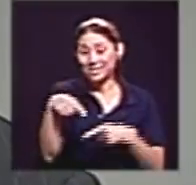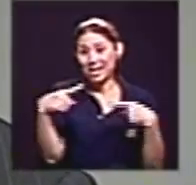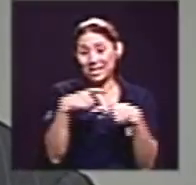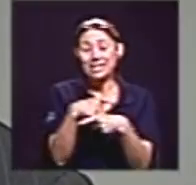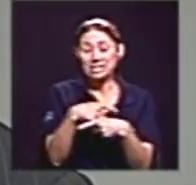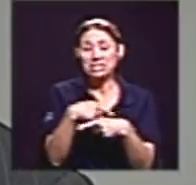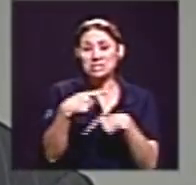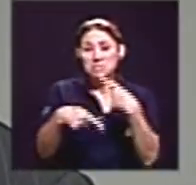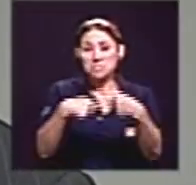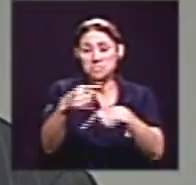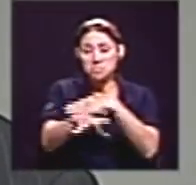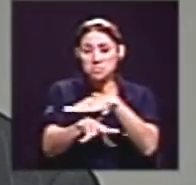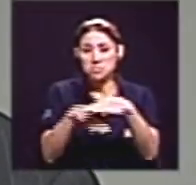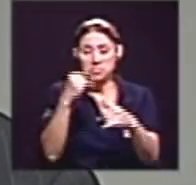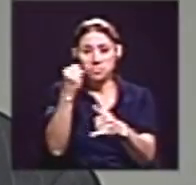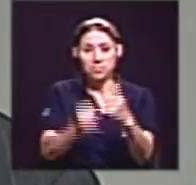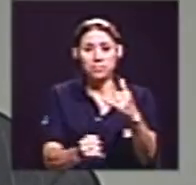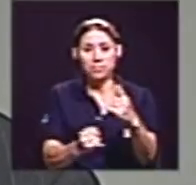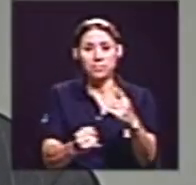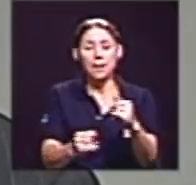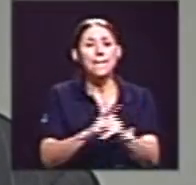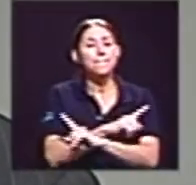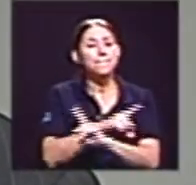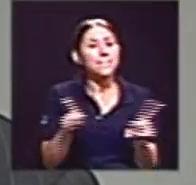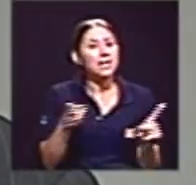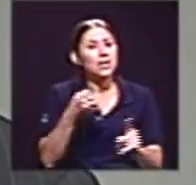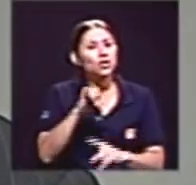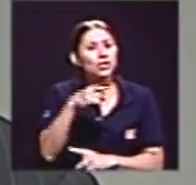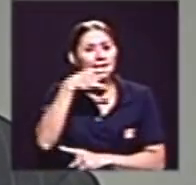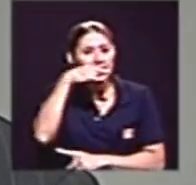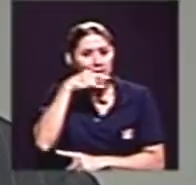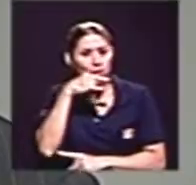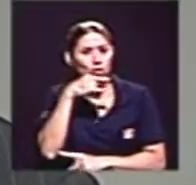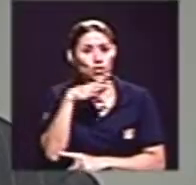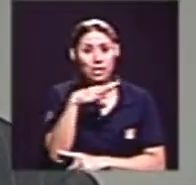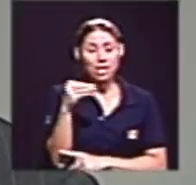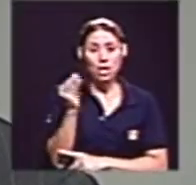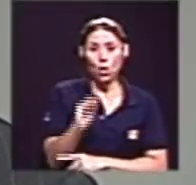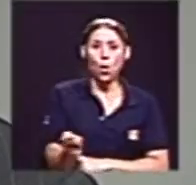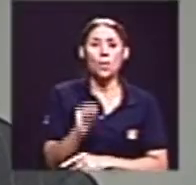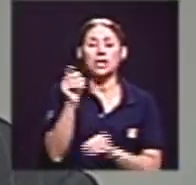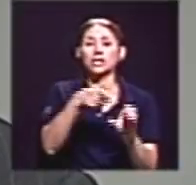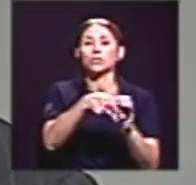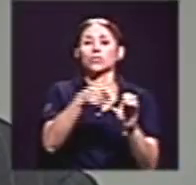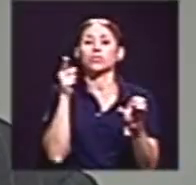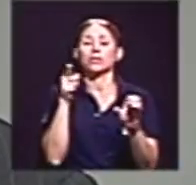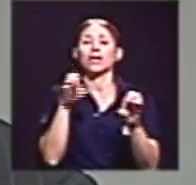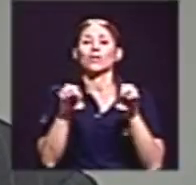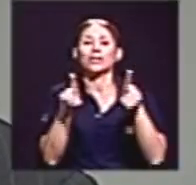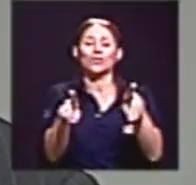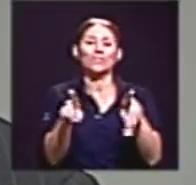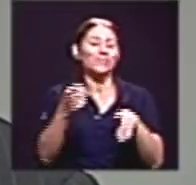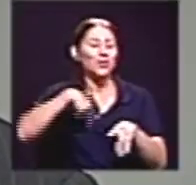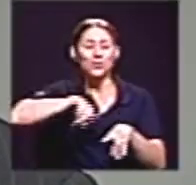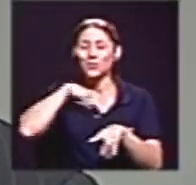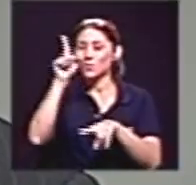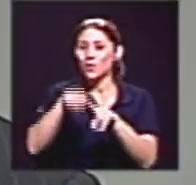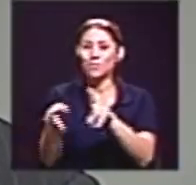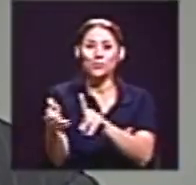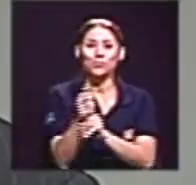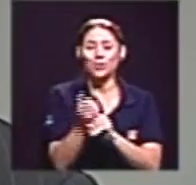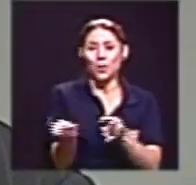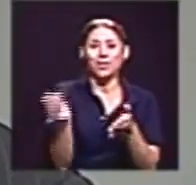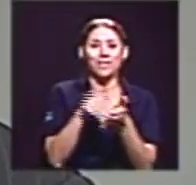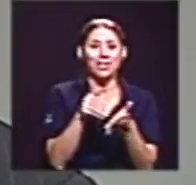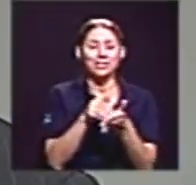crisis ya estamos saliendo, pero si los niños y los jóvenes abandonaban las aulas, no los íbamos a poder recuperar ahí y íbamos a tener una nueva